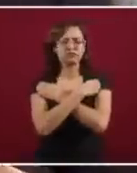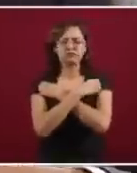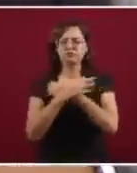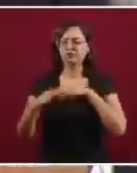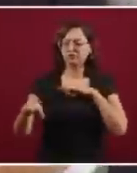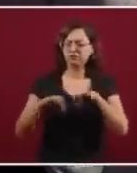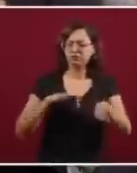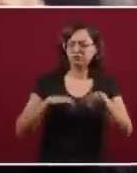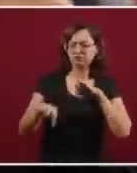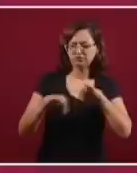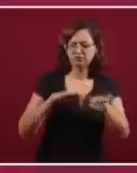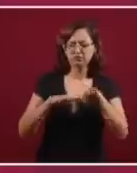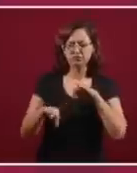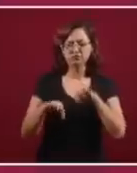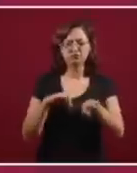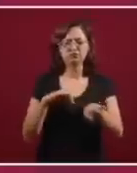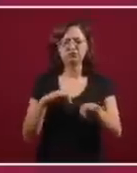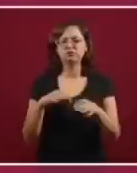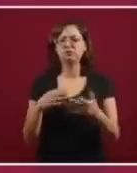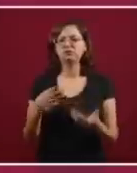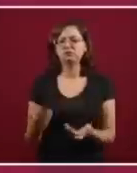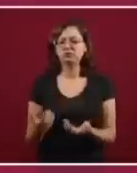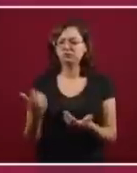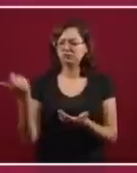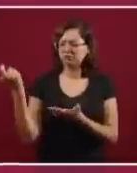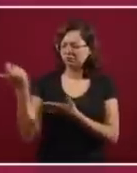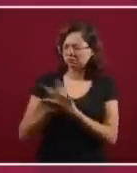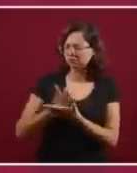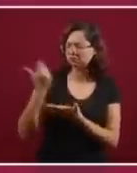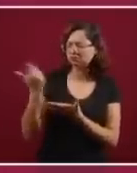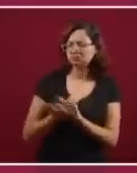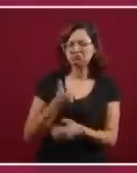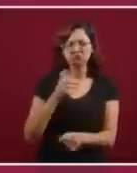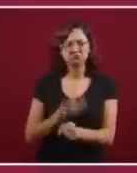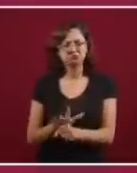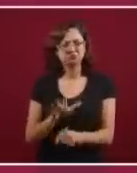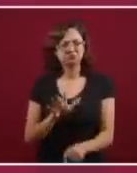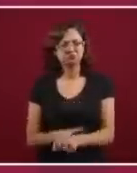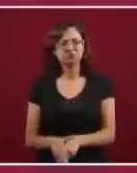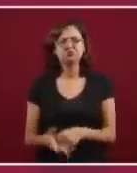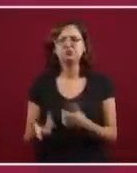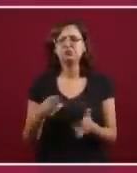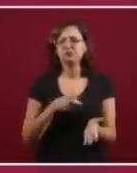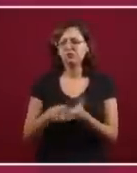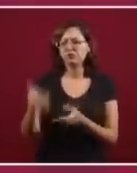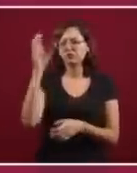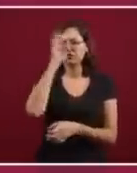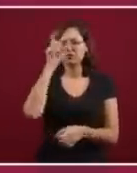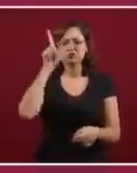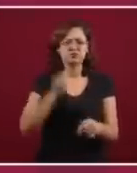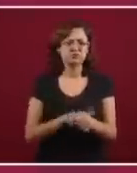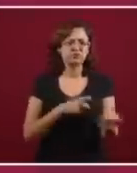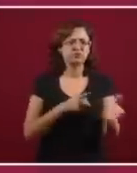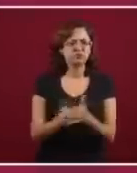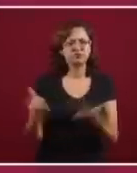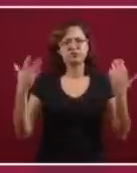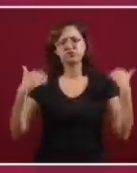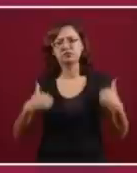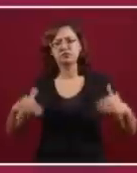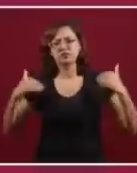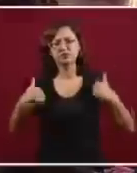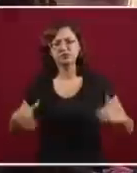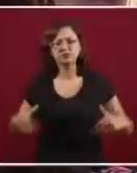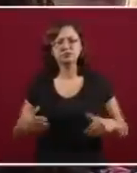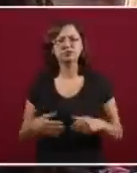trabajo buenos salarios el derecho a la cultura el derecho a la recreación